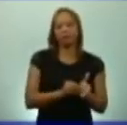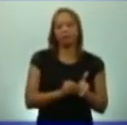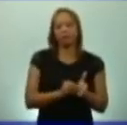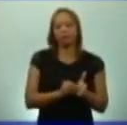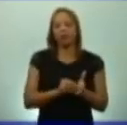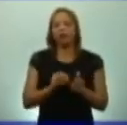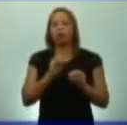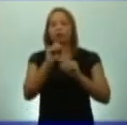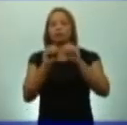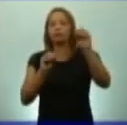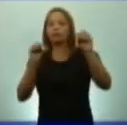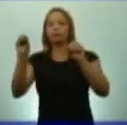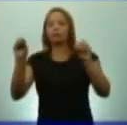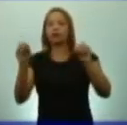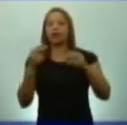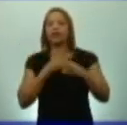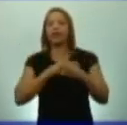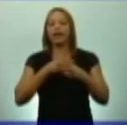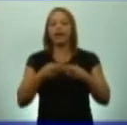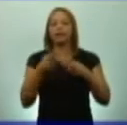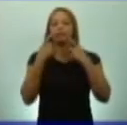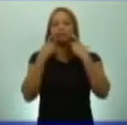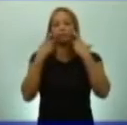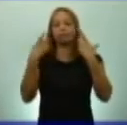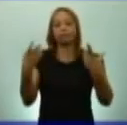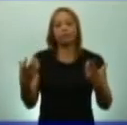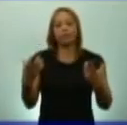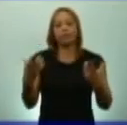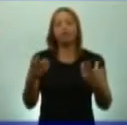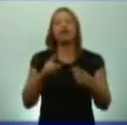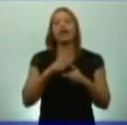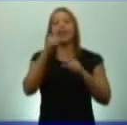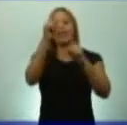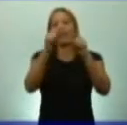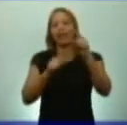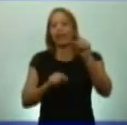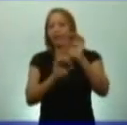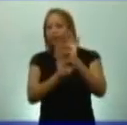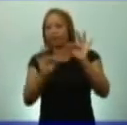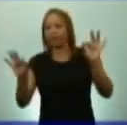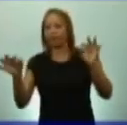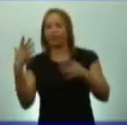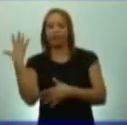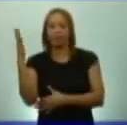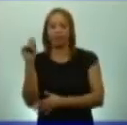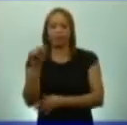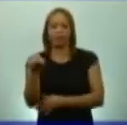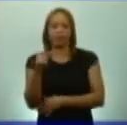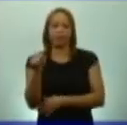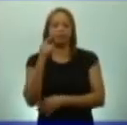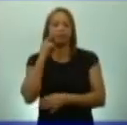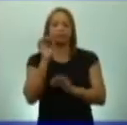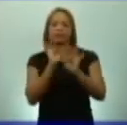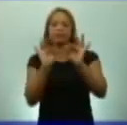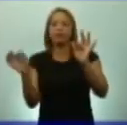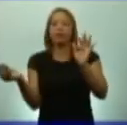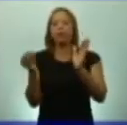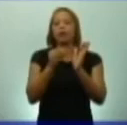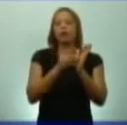hechos más importantes donde en la línea del tiempo. Y te ejemplificamos con el